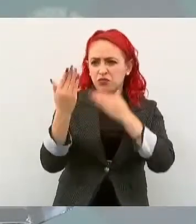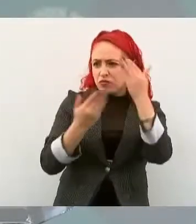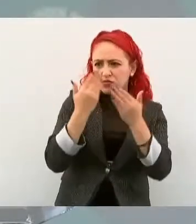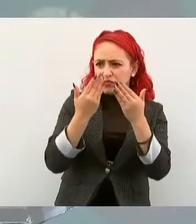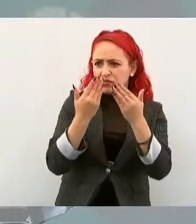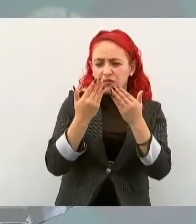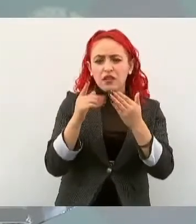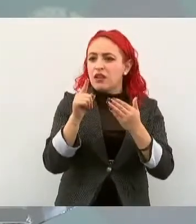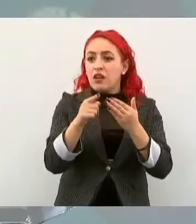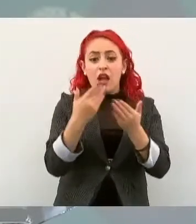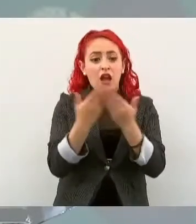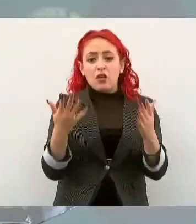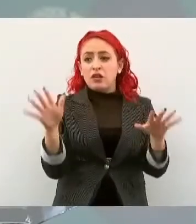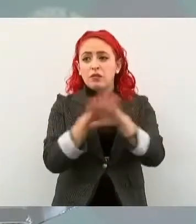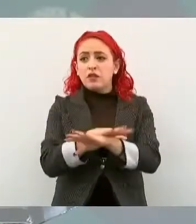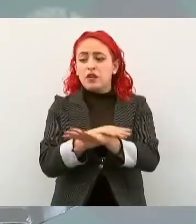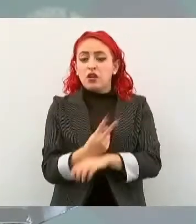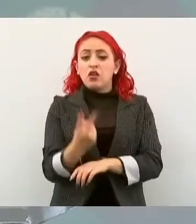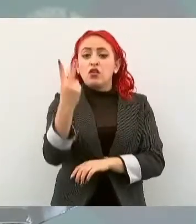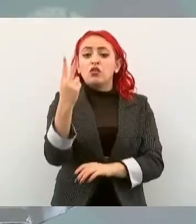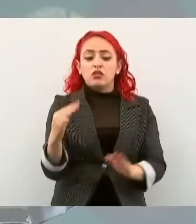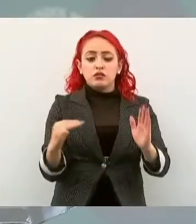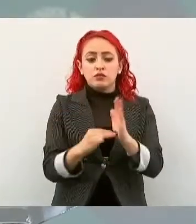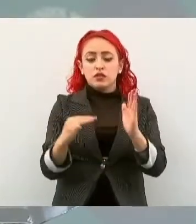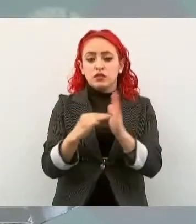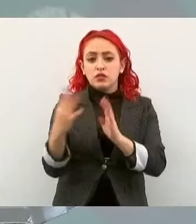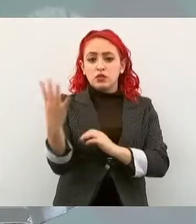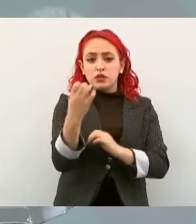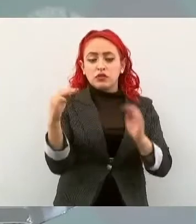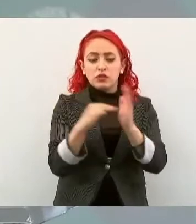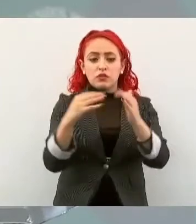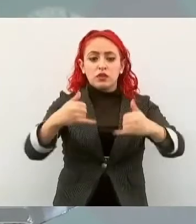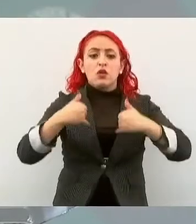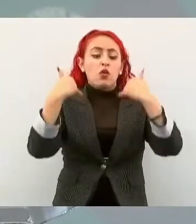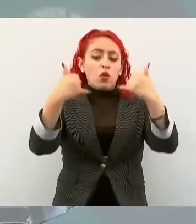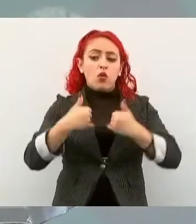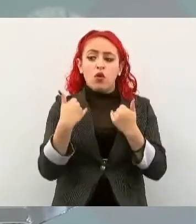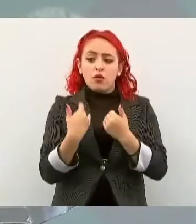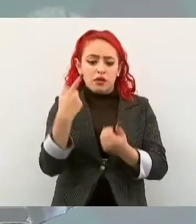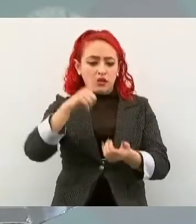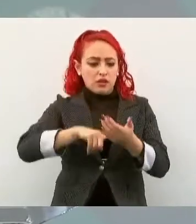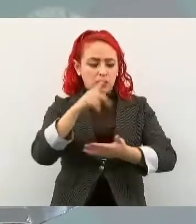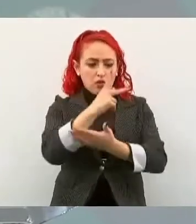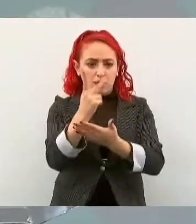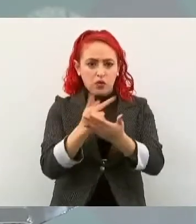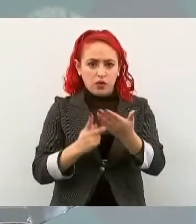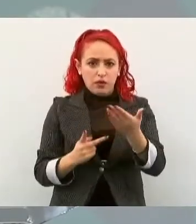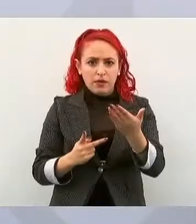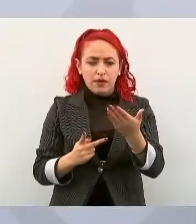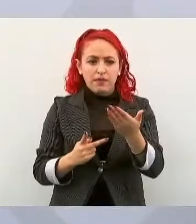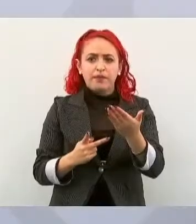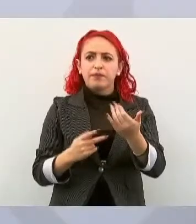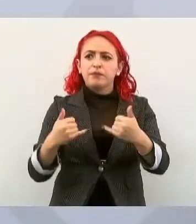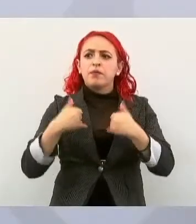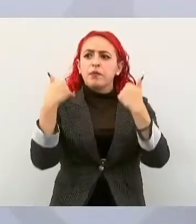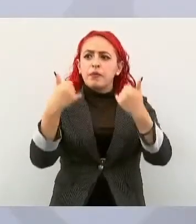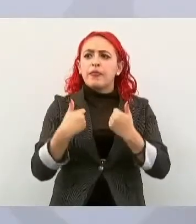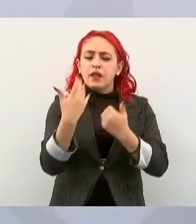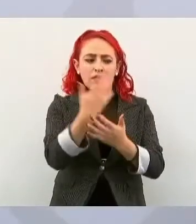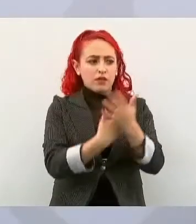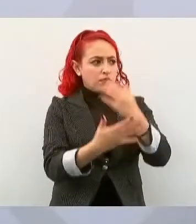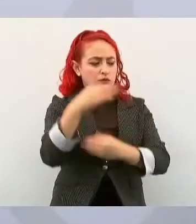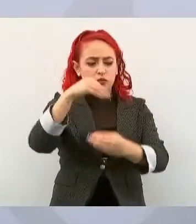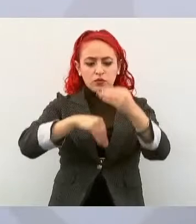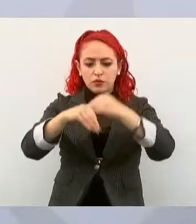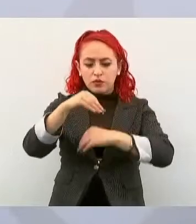no. Ahora hay 2,400,000 jóvenes en este programa de Jóvenes